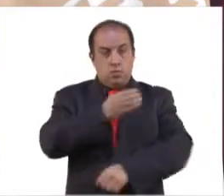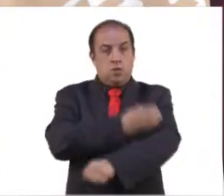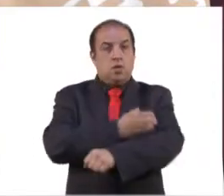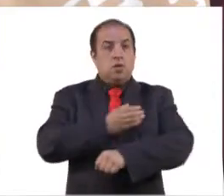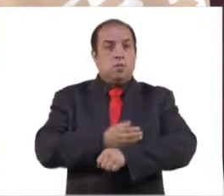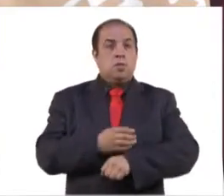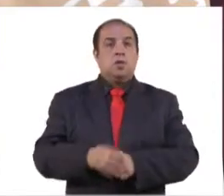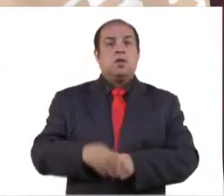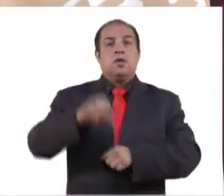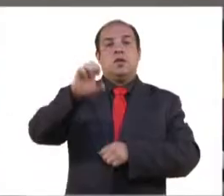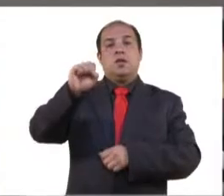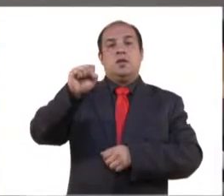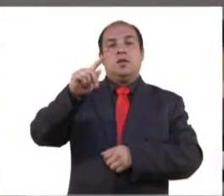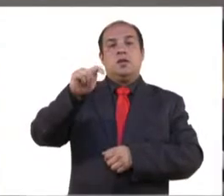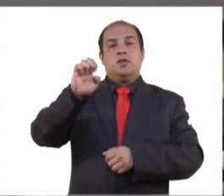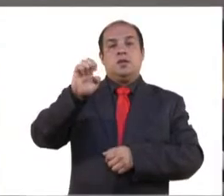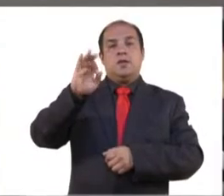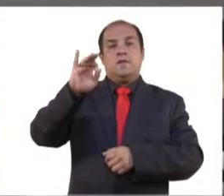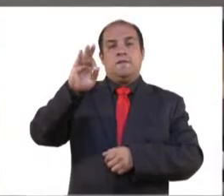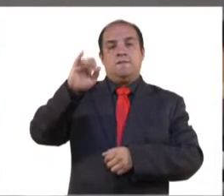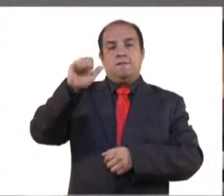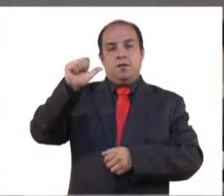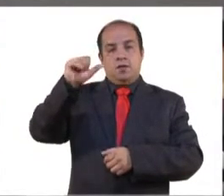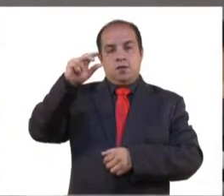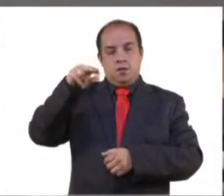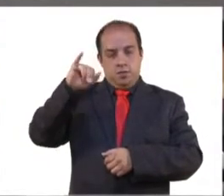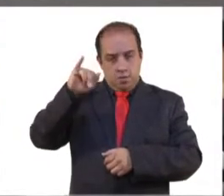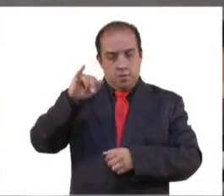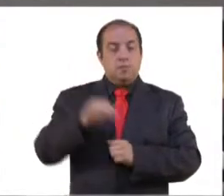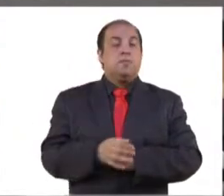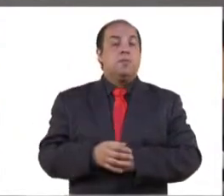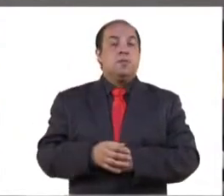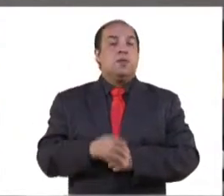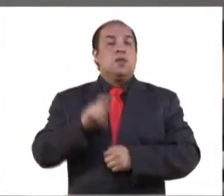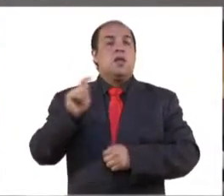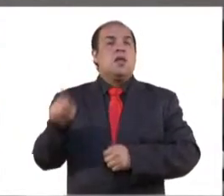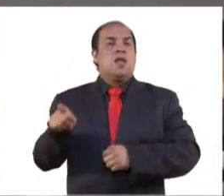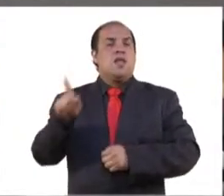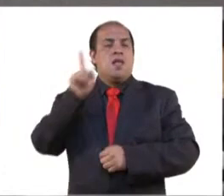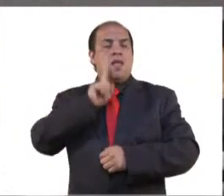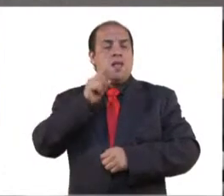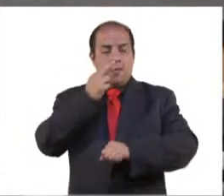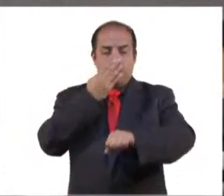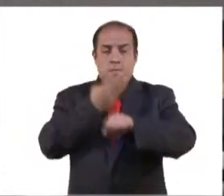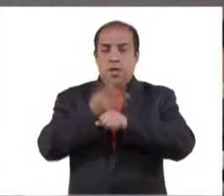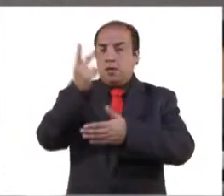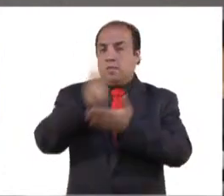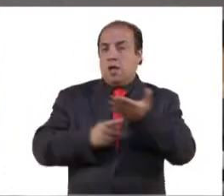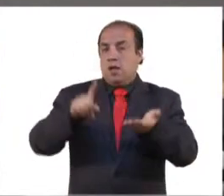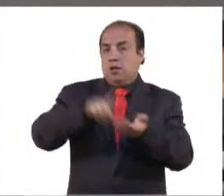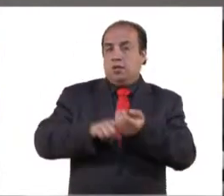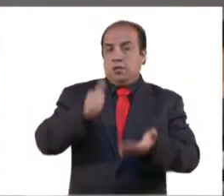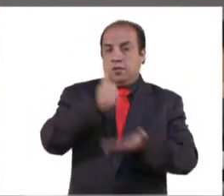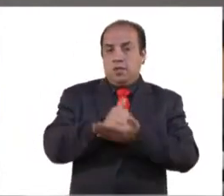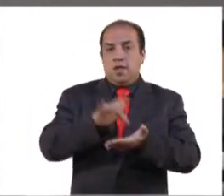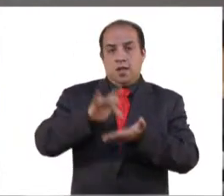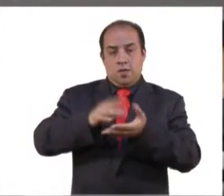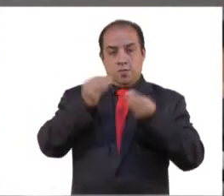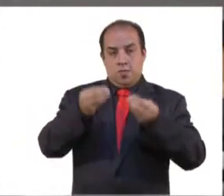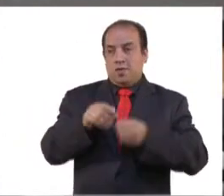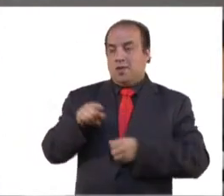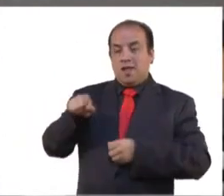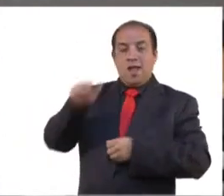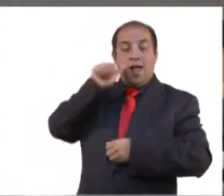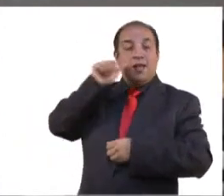compañera Stephanie, que es la responsable de los programas en la ciudad, y a quien le agradecemos mucho que ayer cuidó mucho